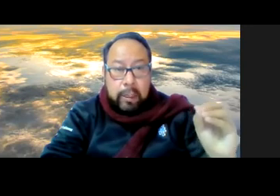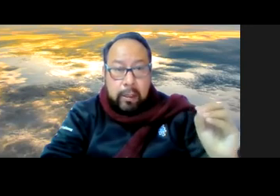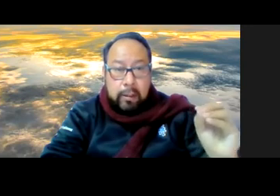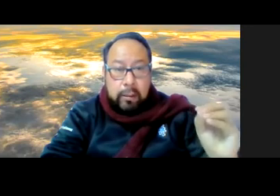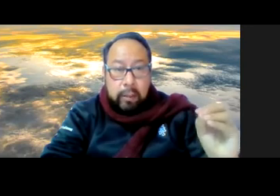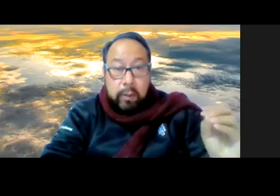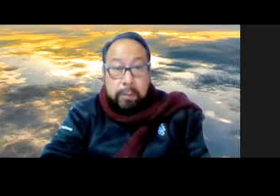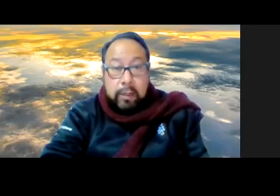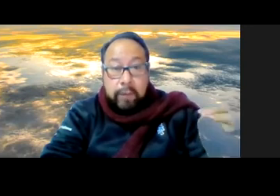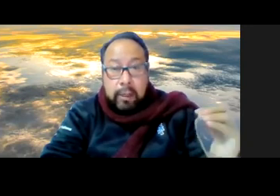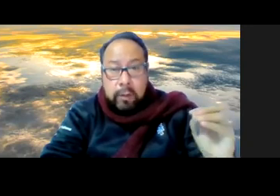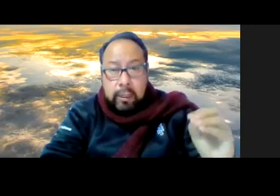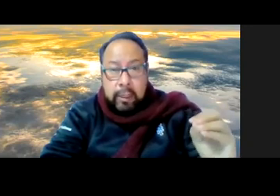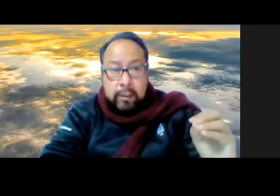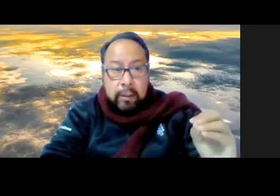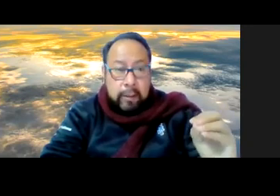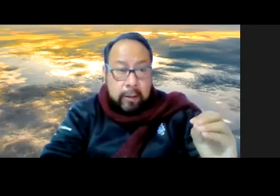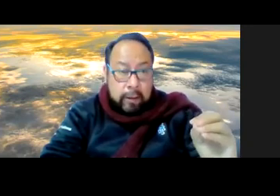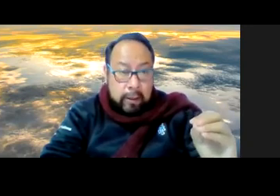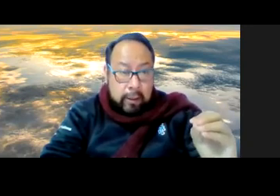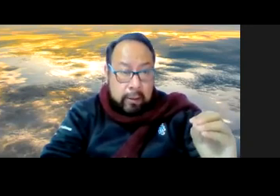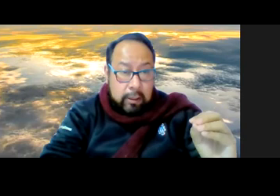mapas mentales, ya vimos la planificación de ideas,